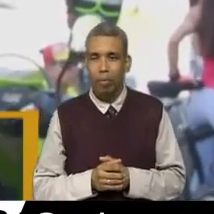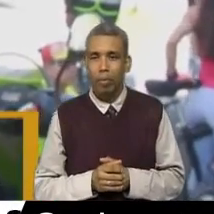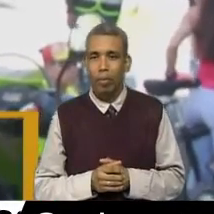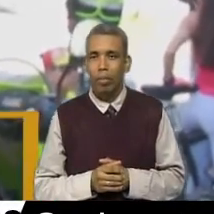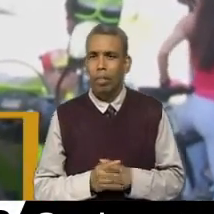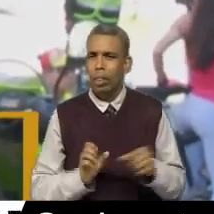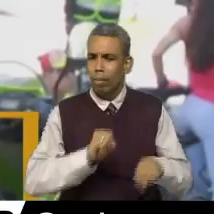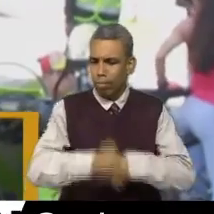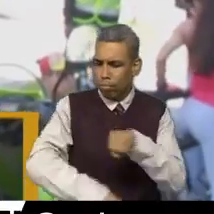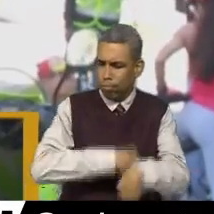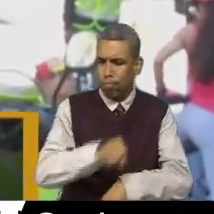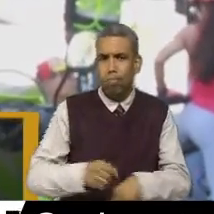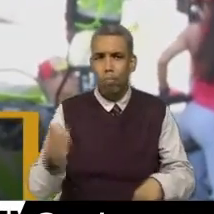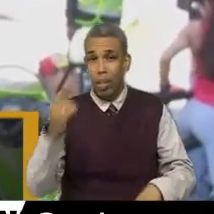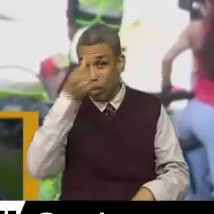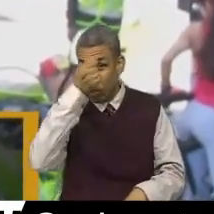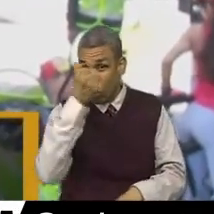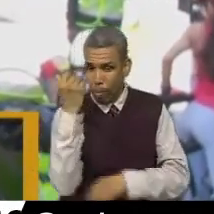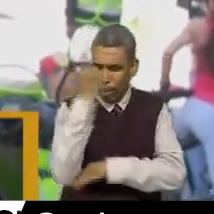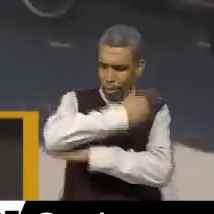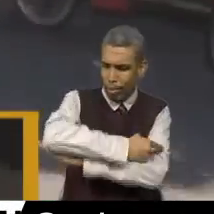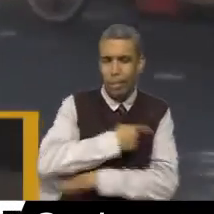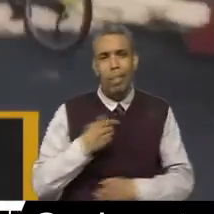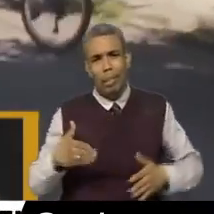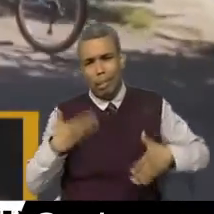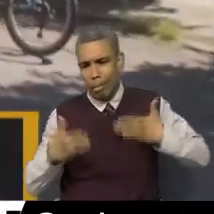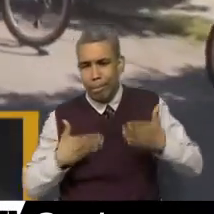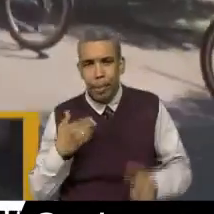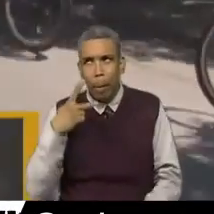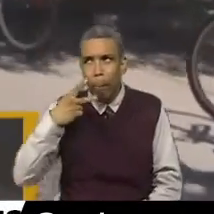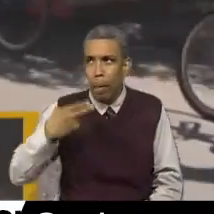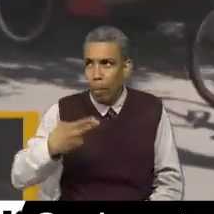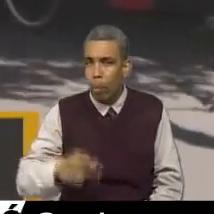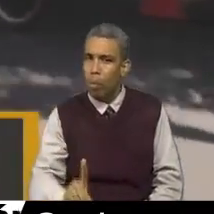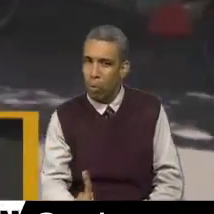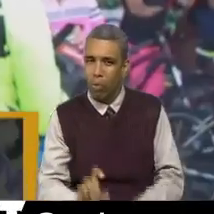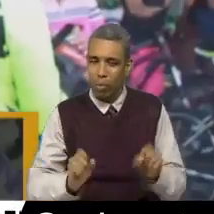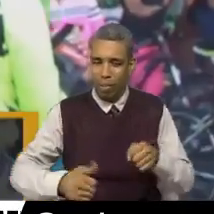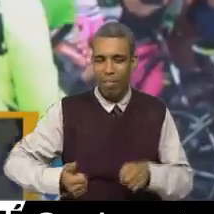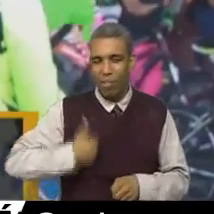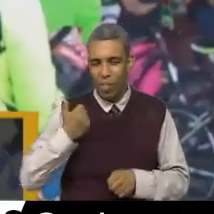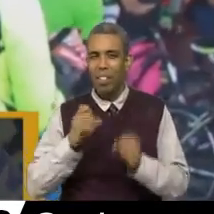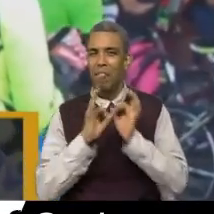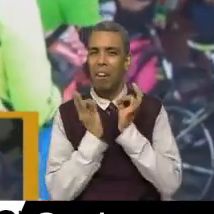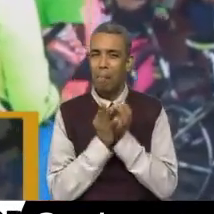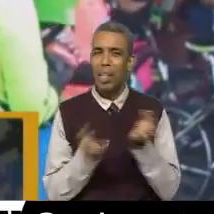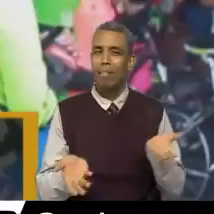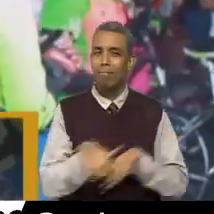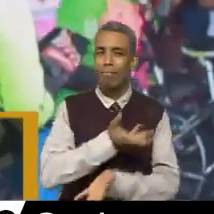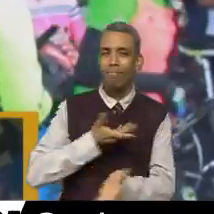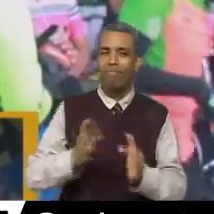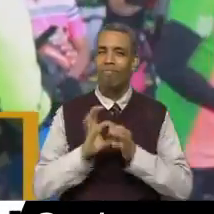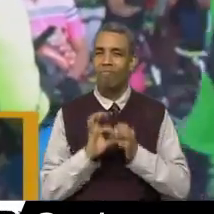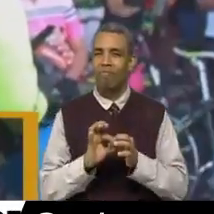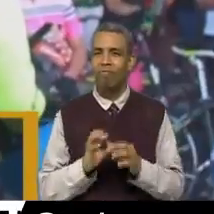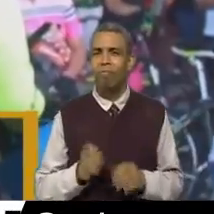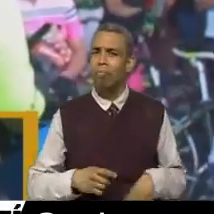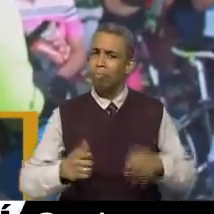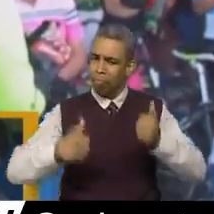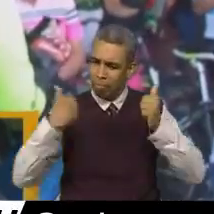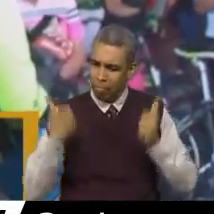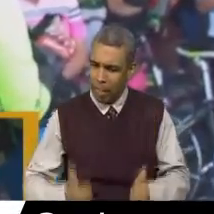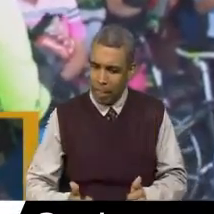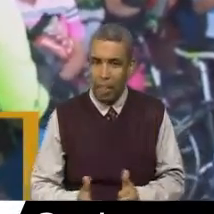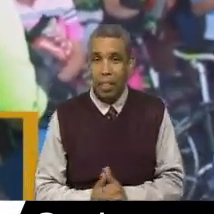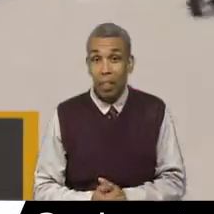que toda la gente salga el domingo a disfrutar, dejar la monotonía diaria. Bueno, esta actividad es bastante porque es recreativa, sí, y no solamente